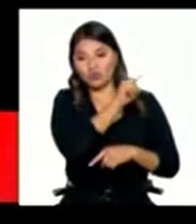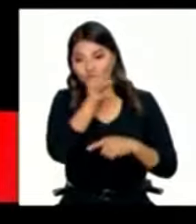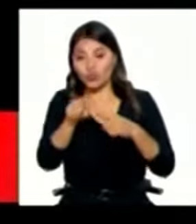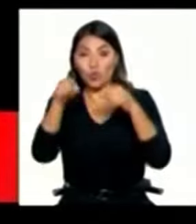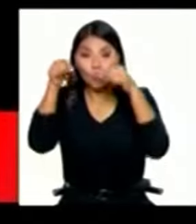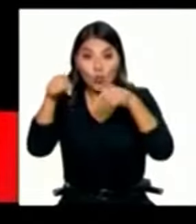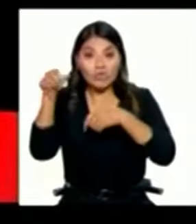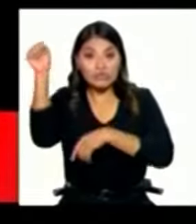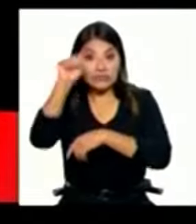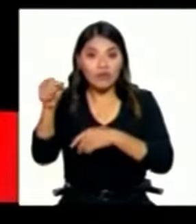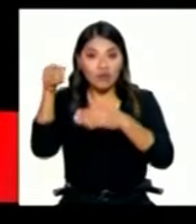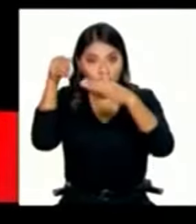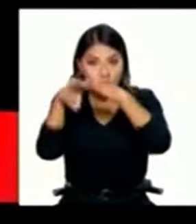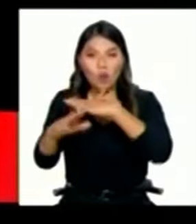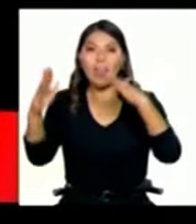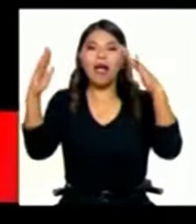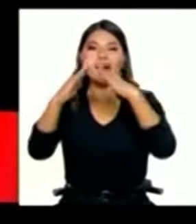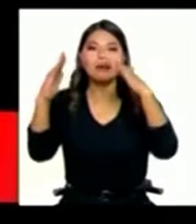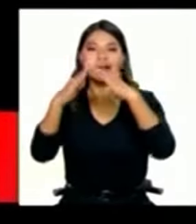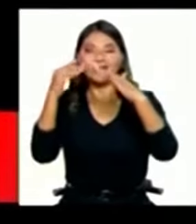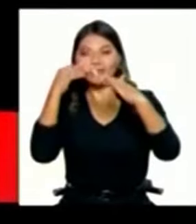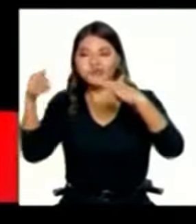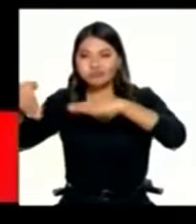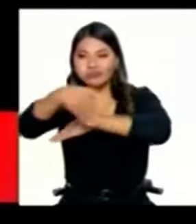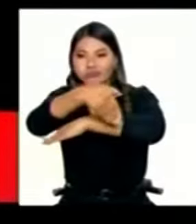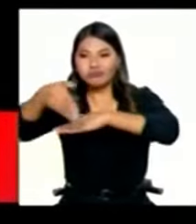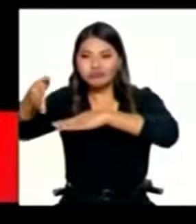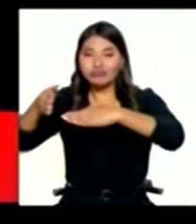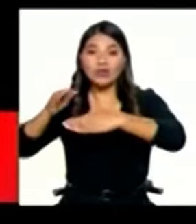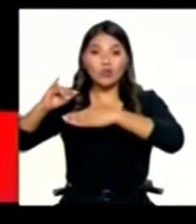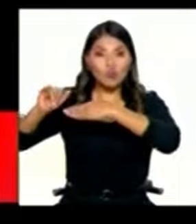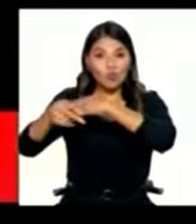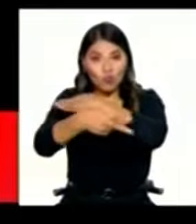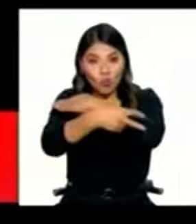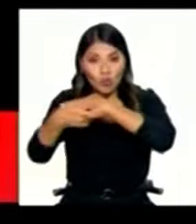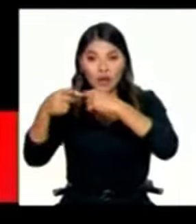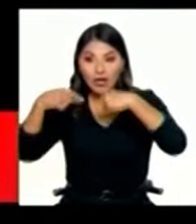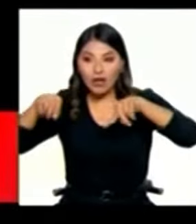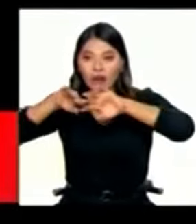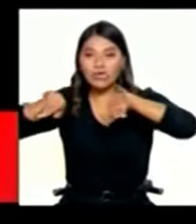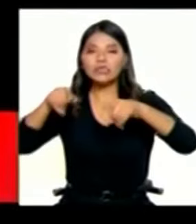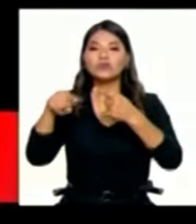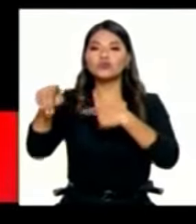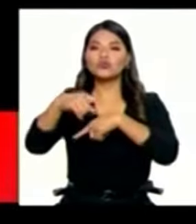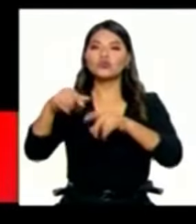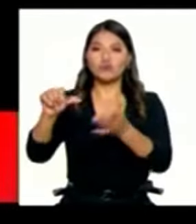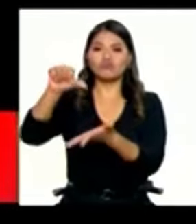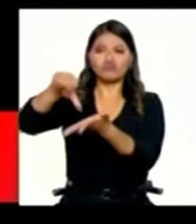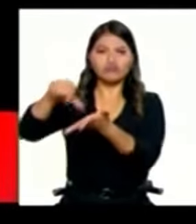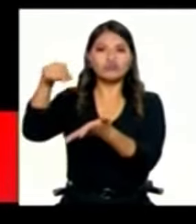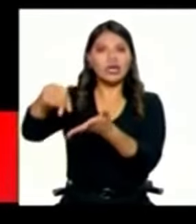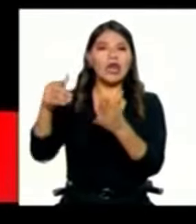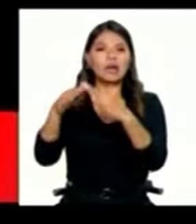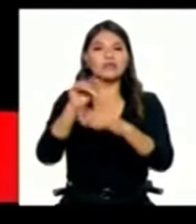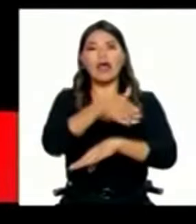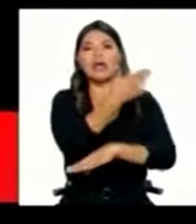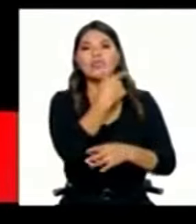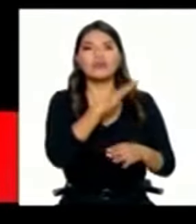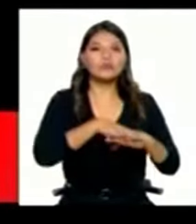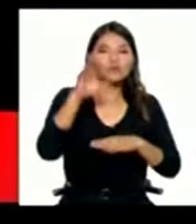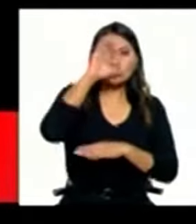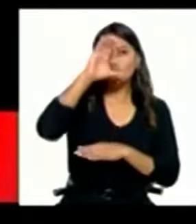su vivienda ubicada cerca de la intersección de los jirones Huancas y Huánuco en pleno centro de la ciudad